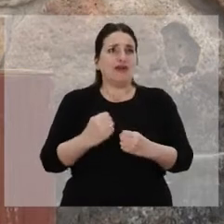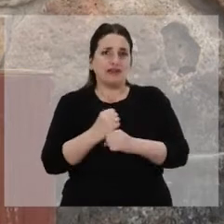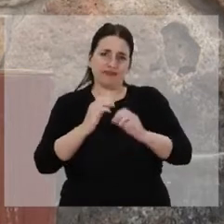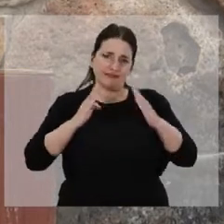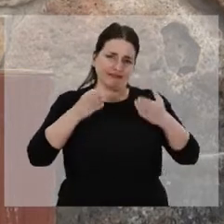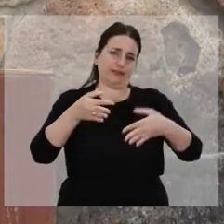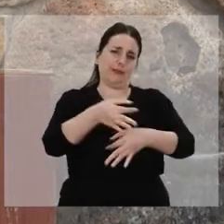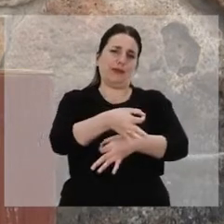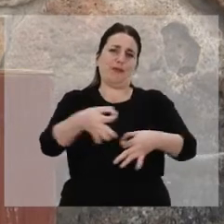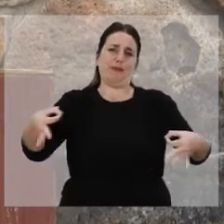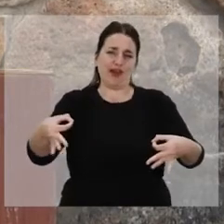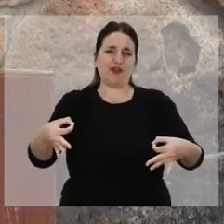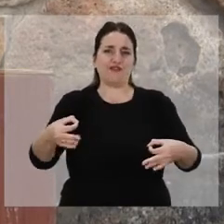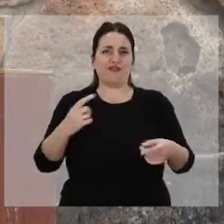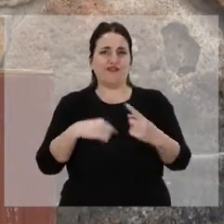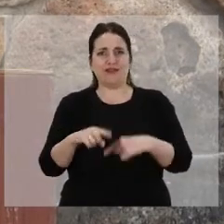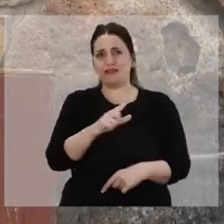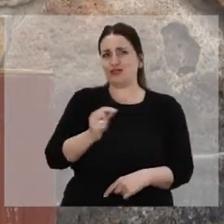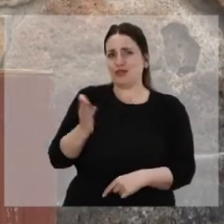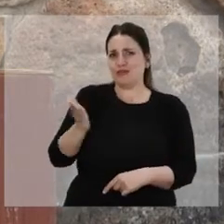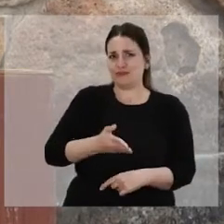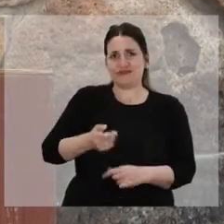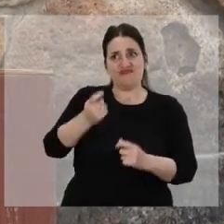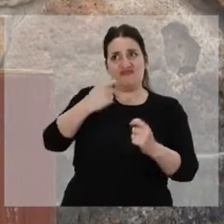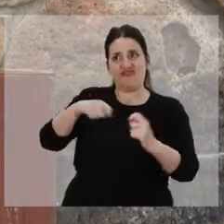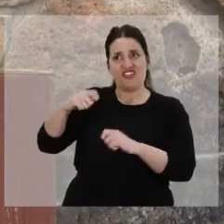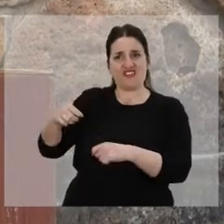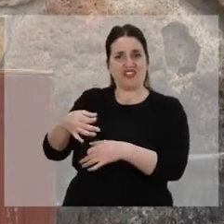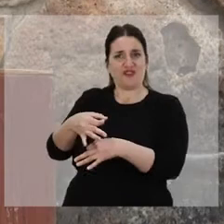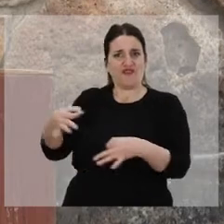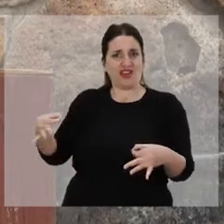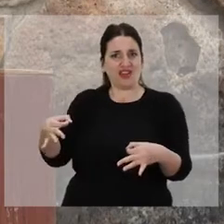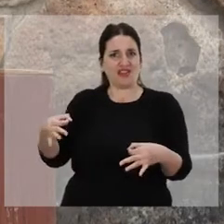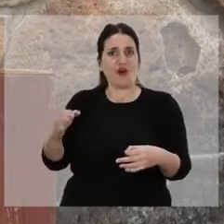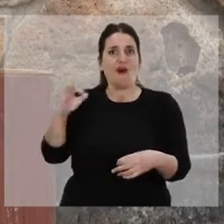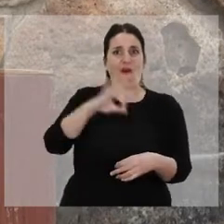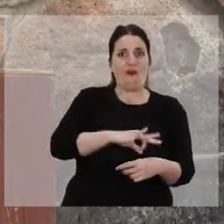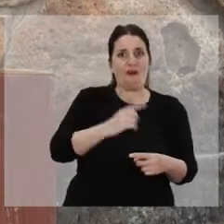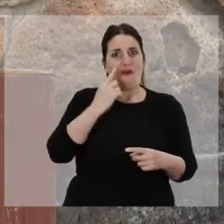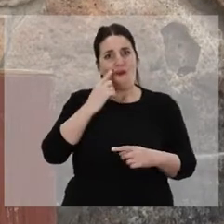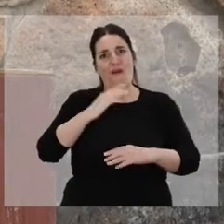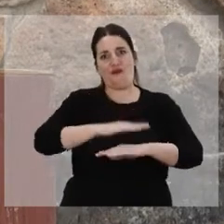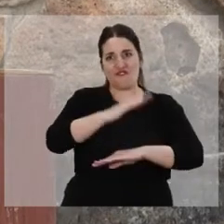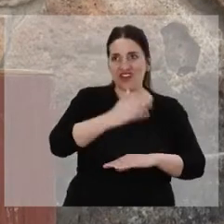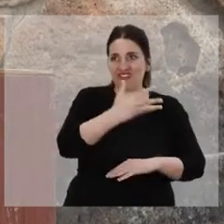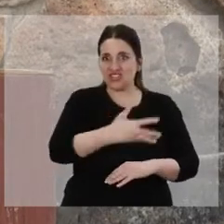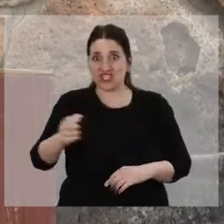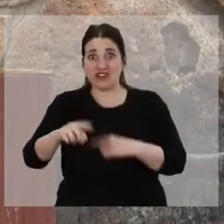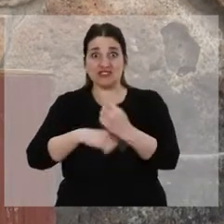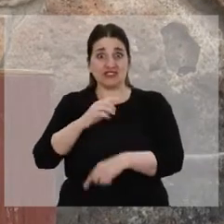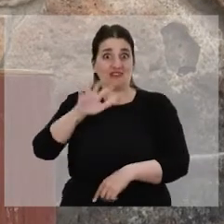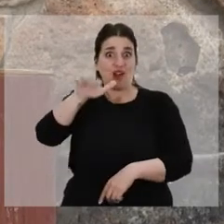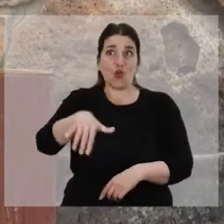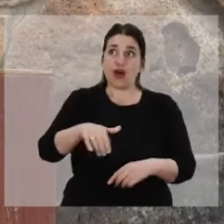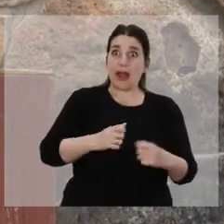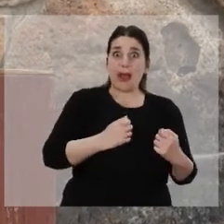no vale de nada atender a la excelencia, no vale de nada vender bien, no vale de nada tener un buen flete, si se llega